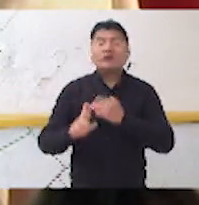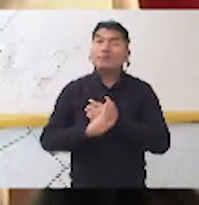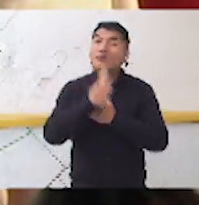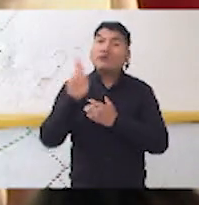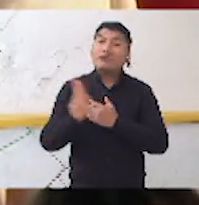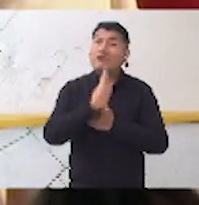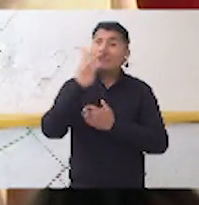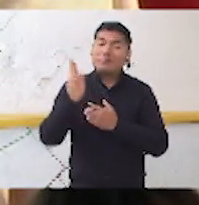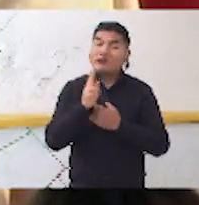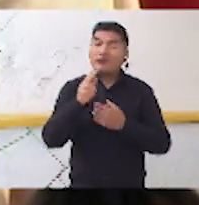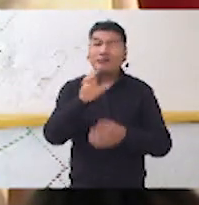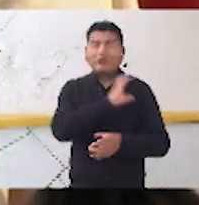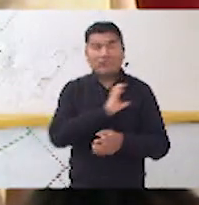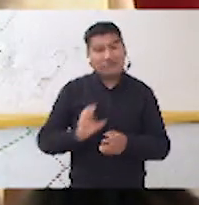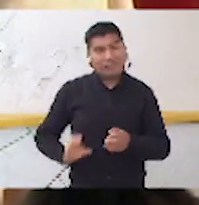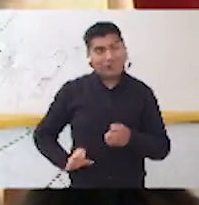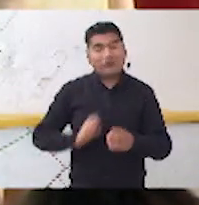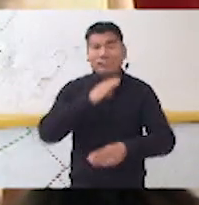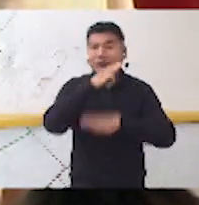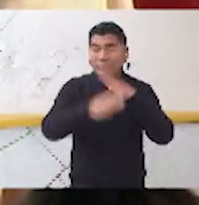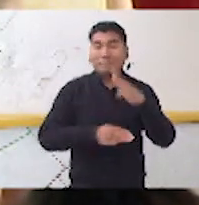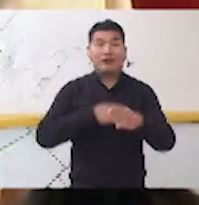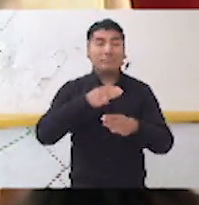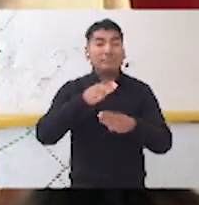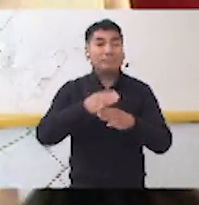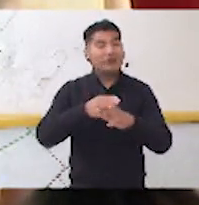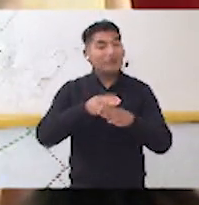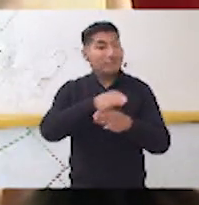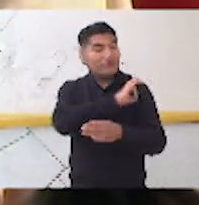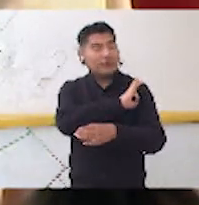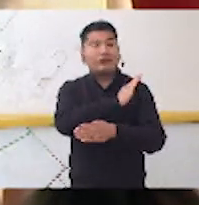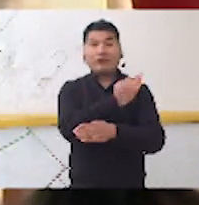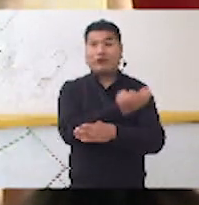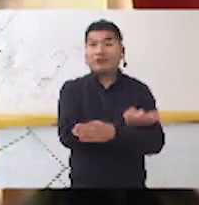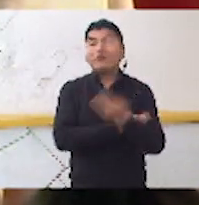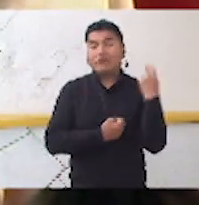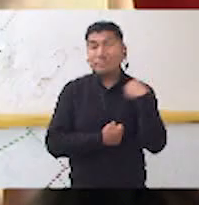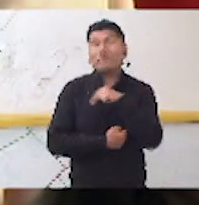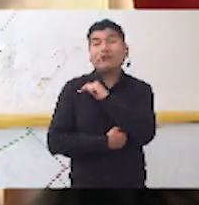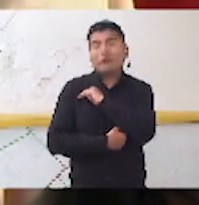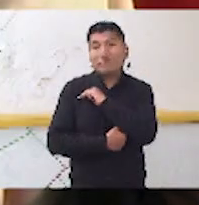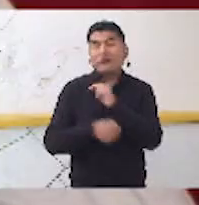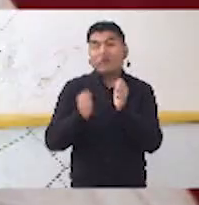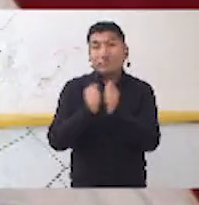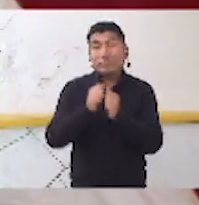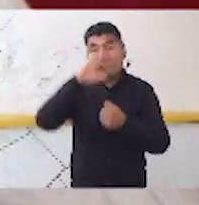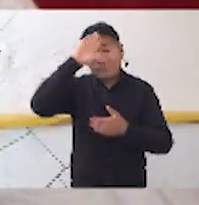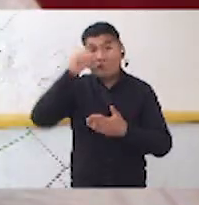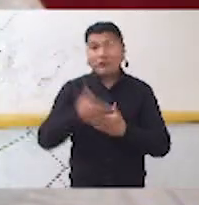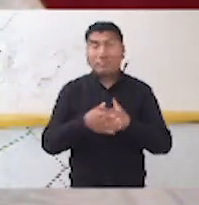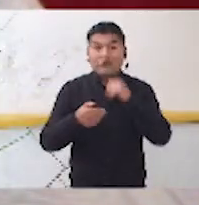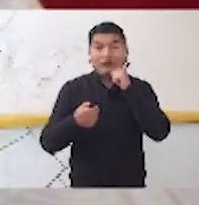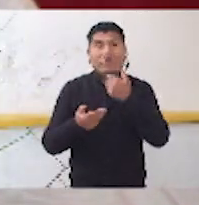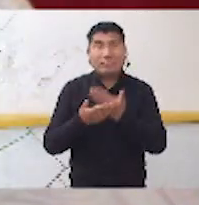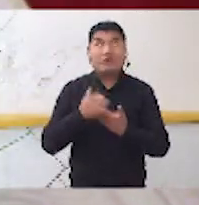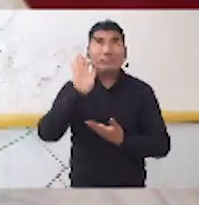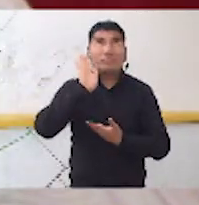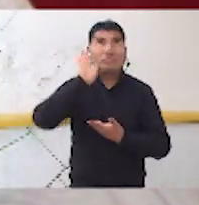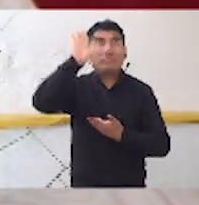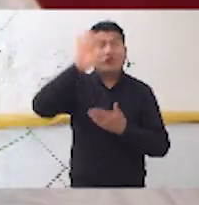de la presencia de Cristo en el mundo. Fortalece en nosotros y en estos hijos tuyos